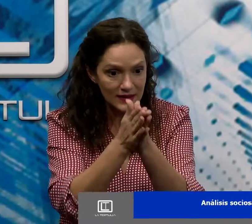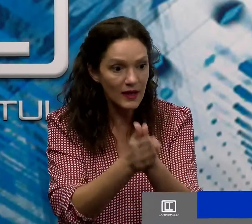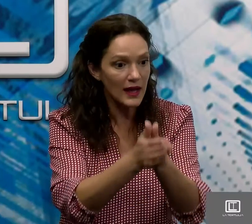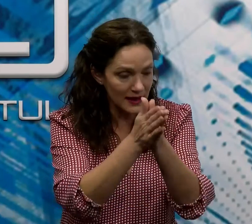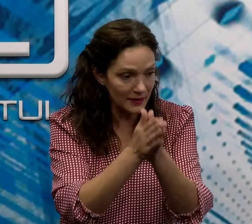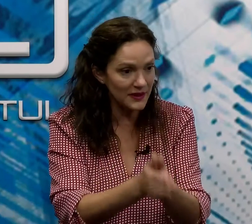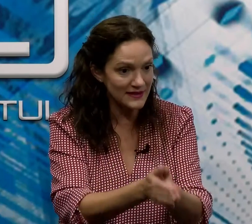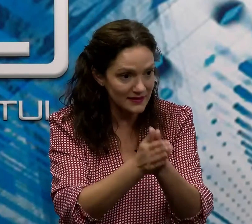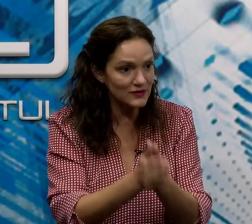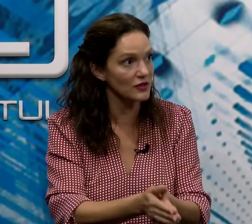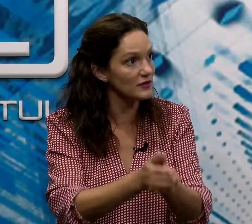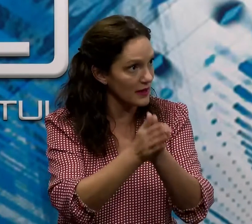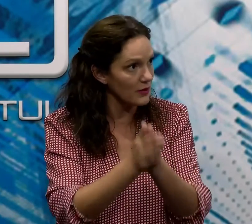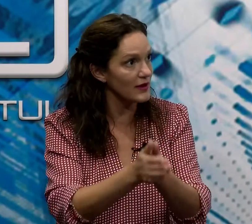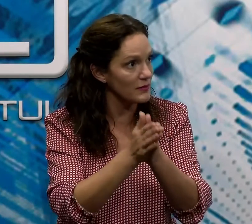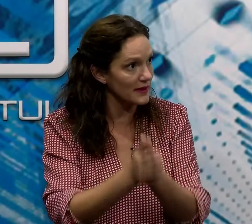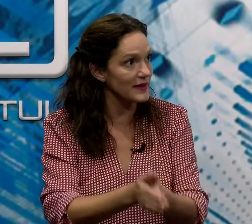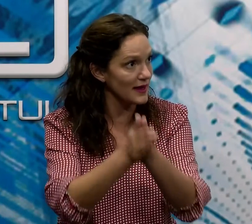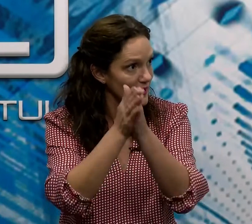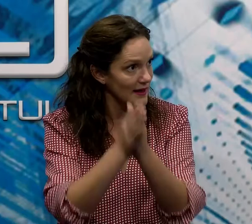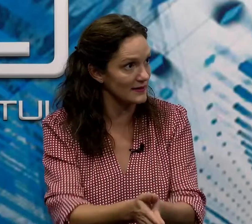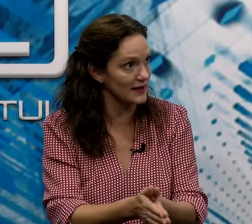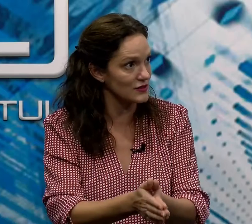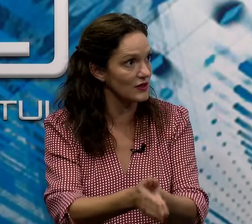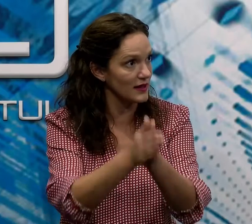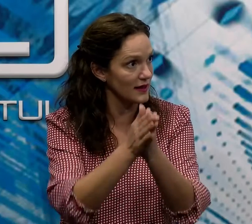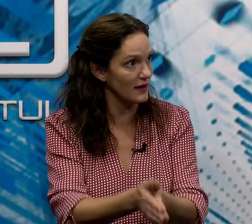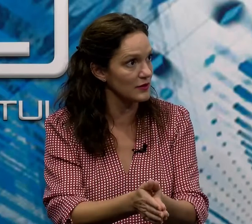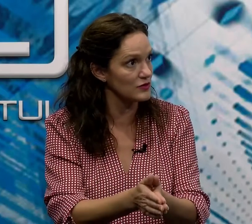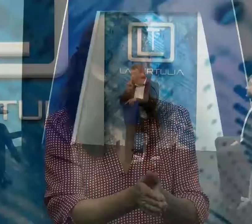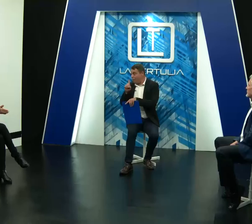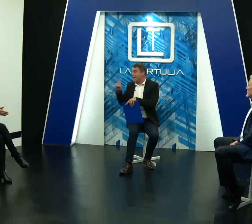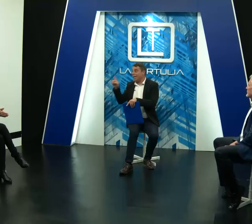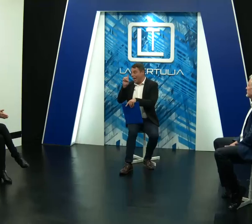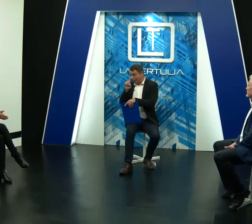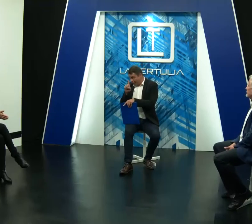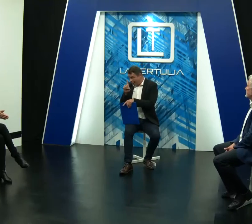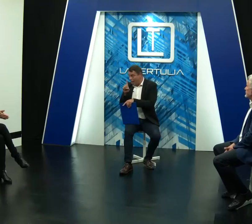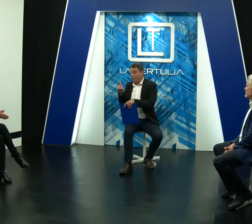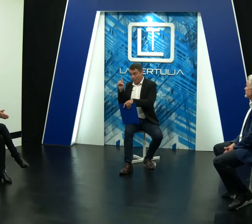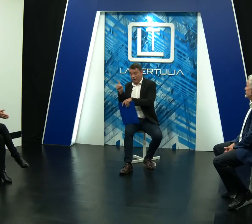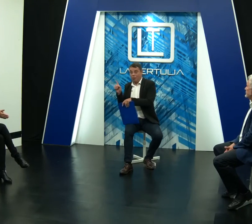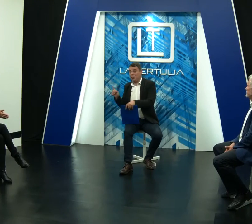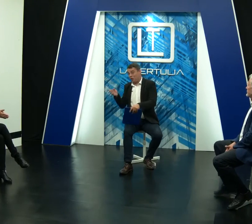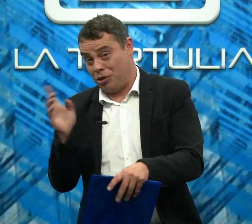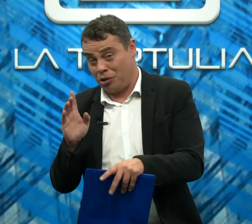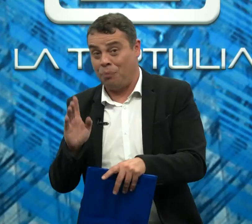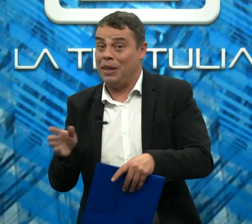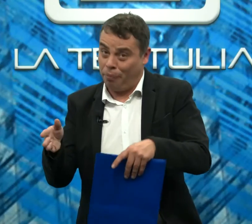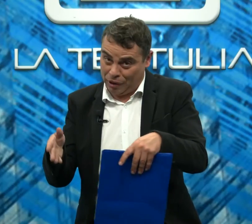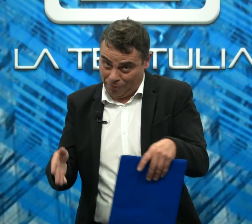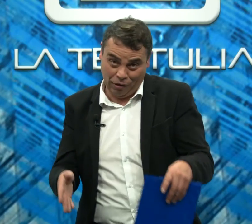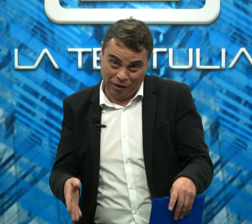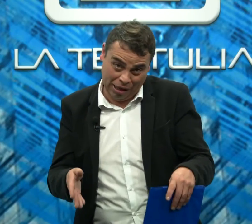sea, hacen la presentación de la nueva compañía en las instalaciones del Cabildo Insular de Tenerife. Que Arriaga, efectivamente lo he dicho en